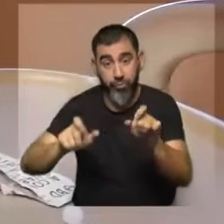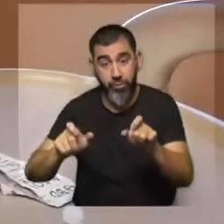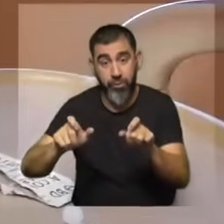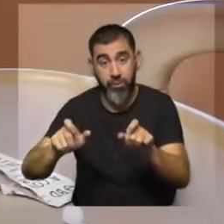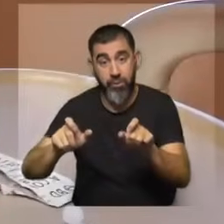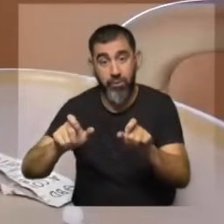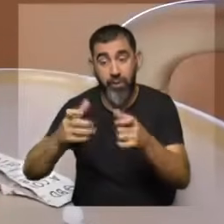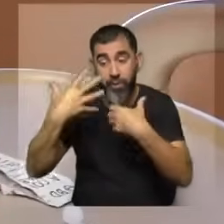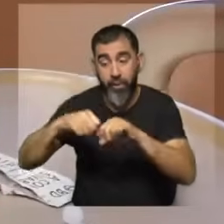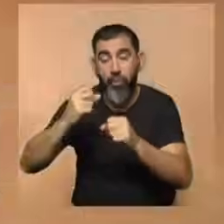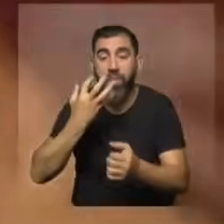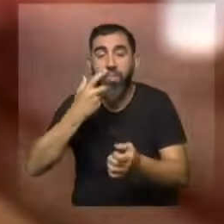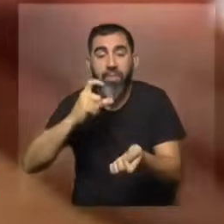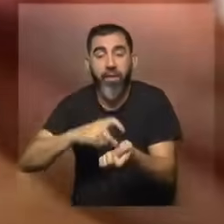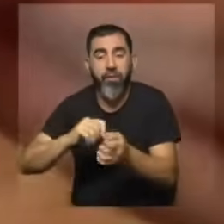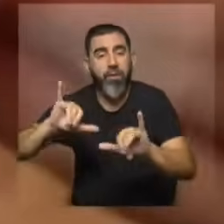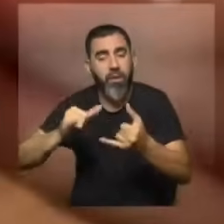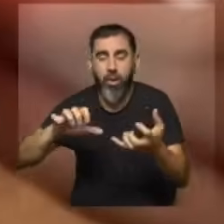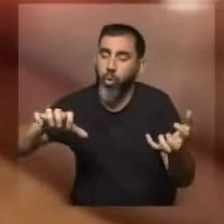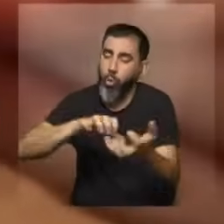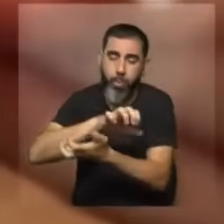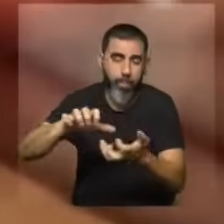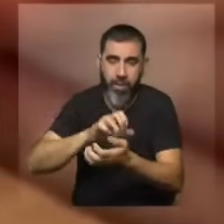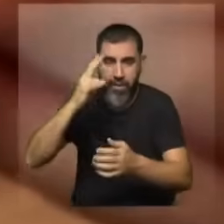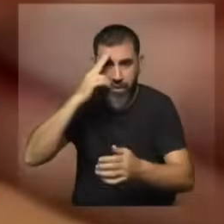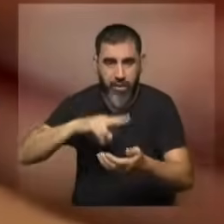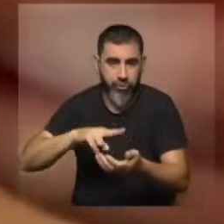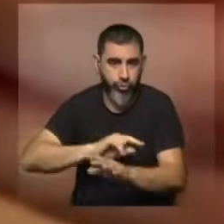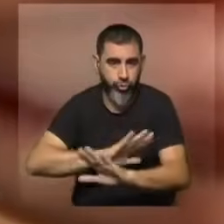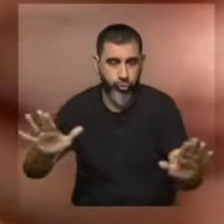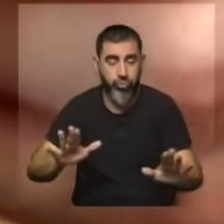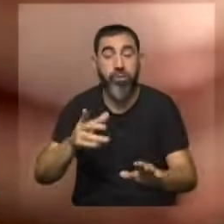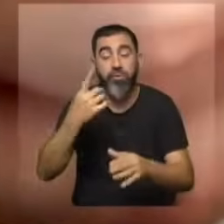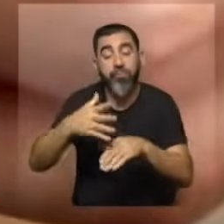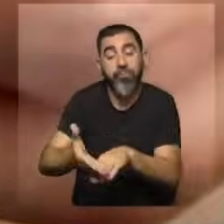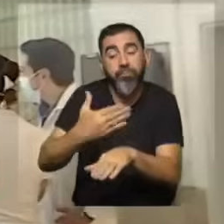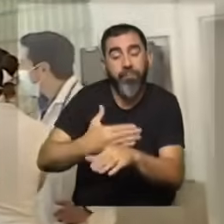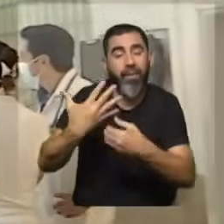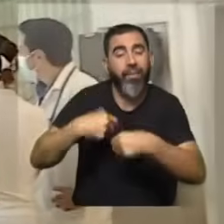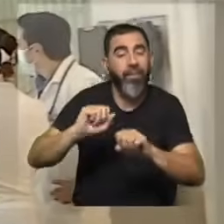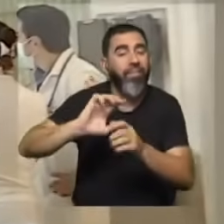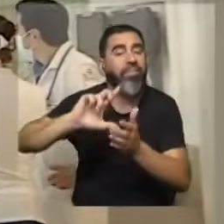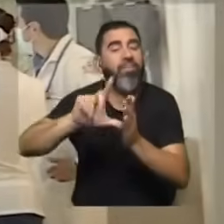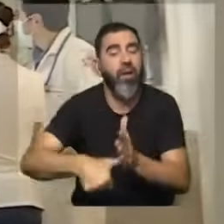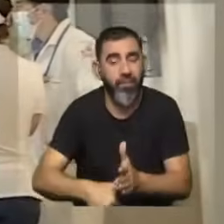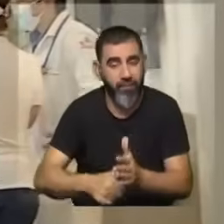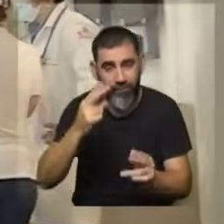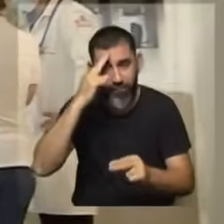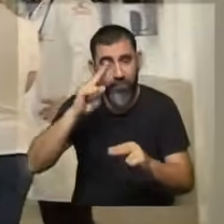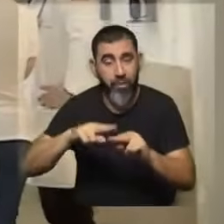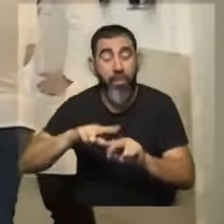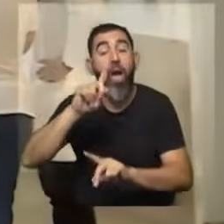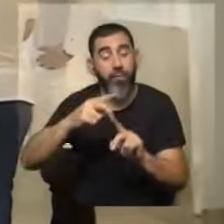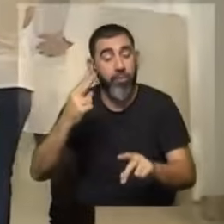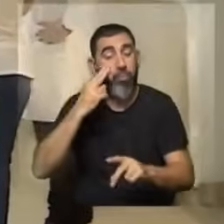cuando le diagnostican diabetes ya tiene una complicación Entonces esto es lo que se llama el diagnóstico perdido de la enfermedad y que muchas veces